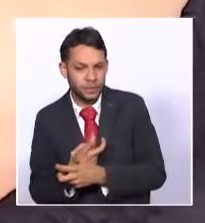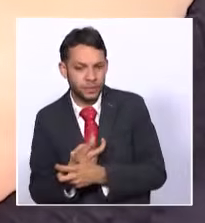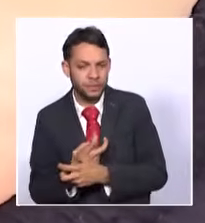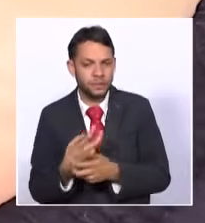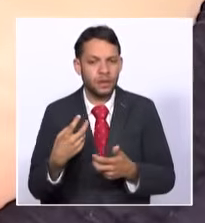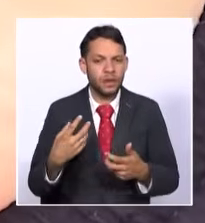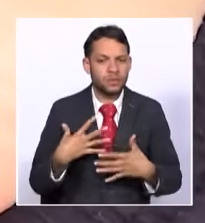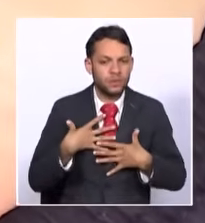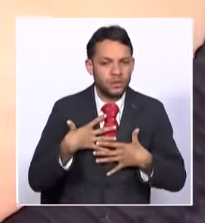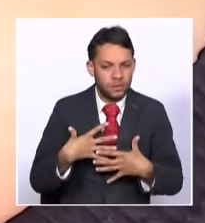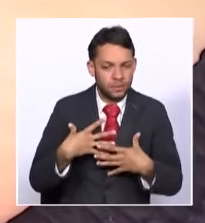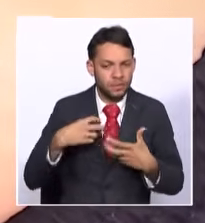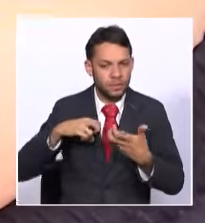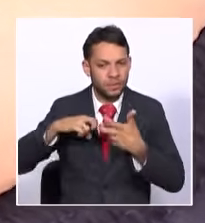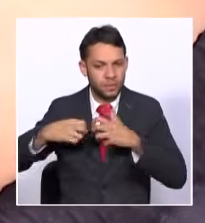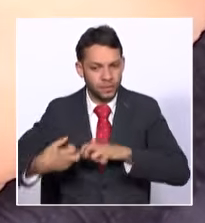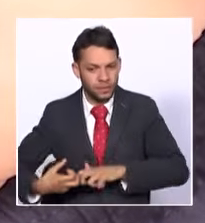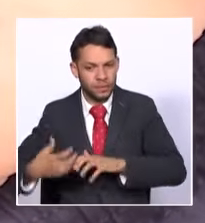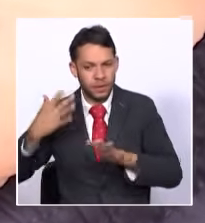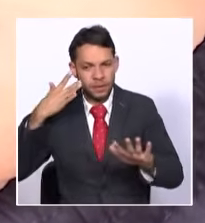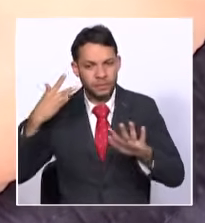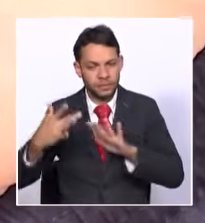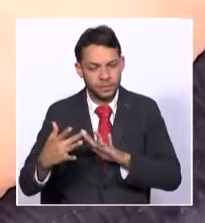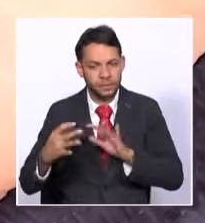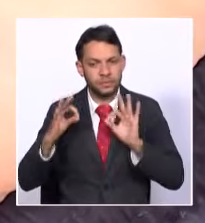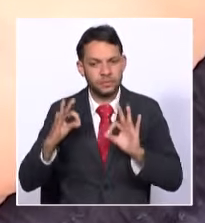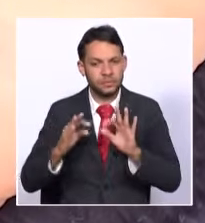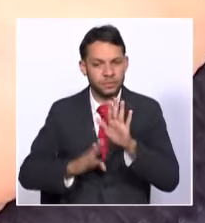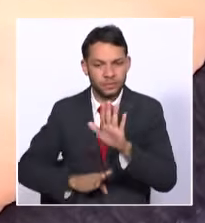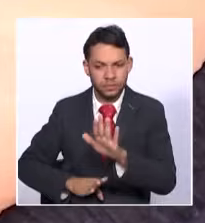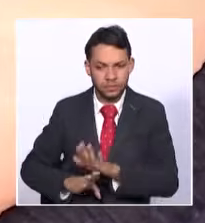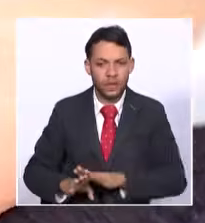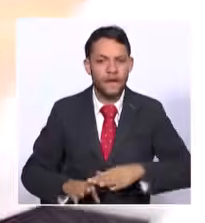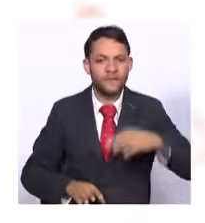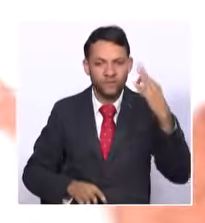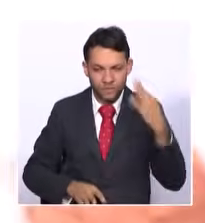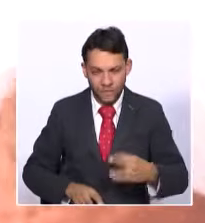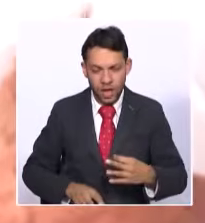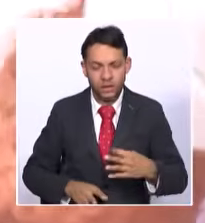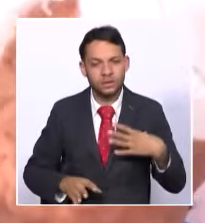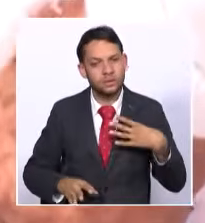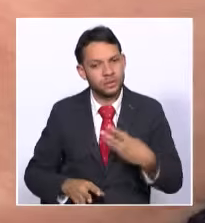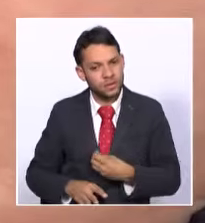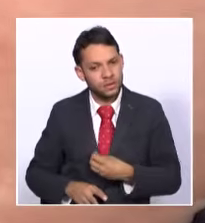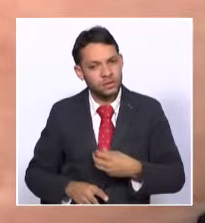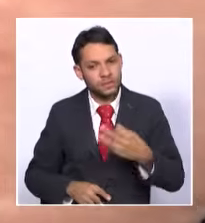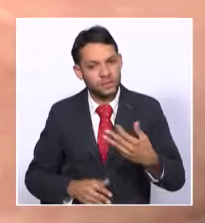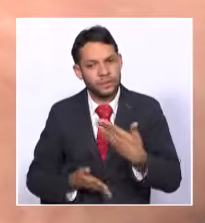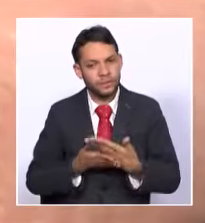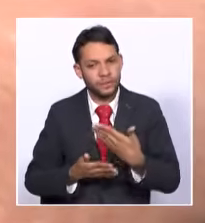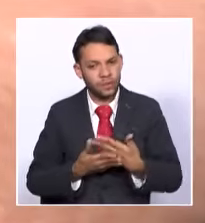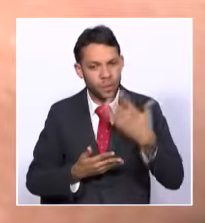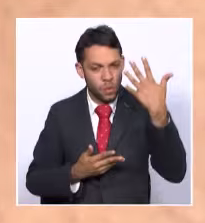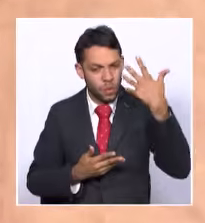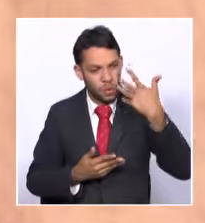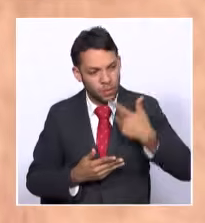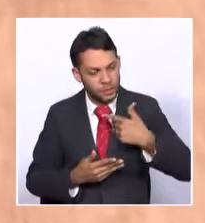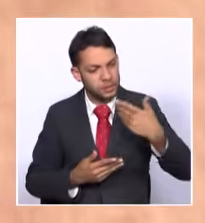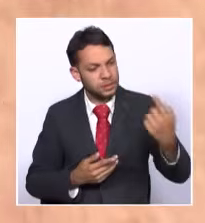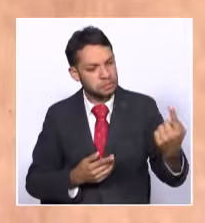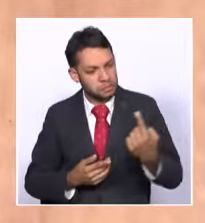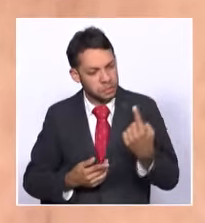lupus. Es fantástica la respuesta y nosotros podemos dar fe por el resultado que vemos en el día a día con estos